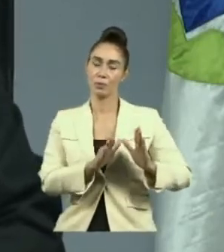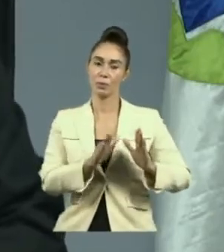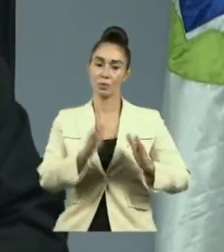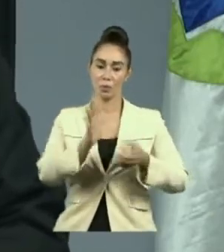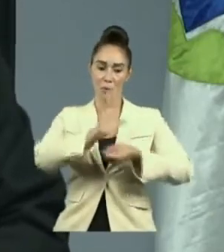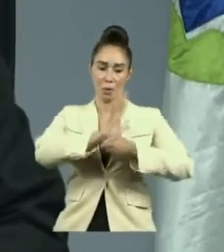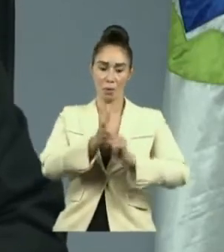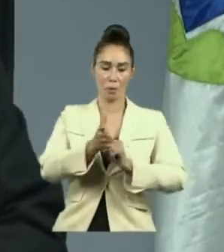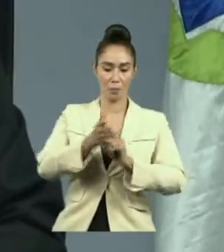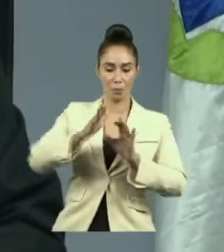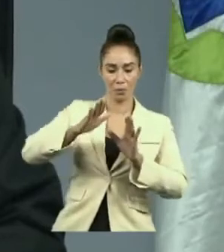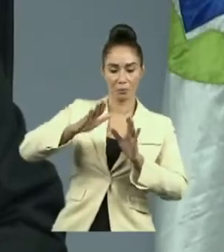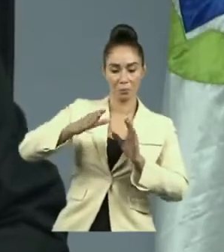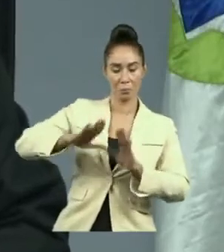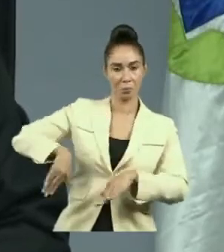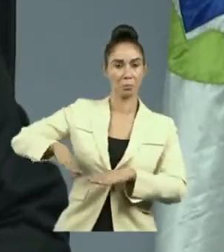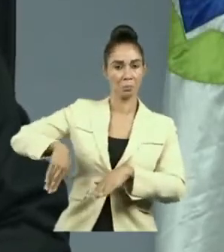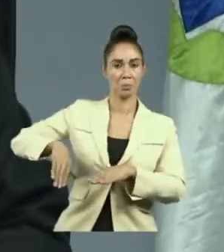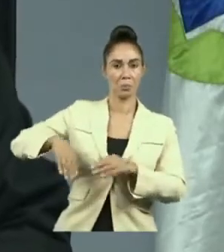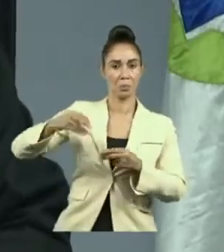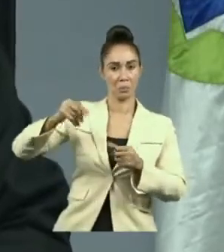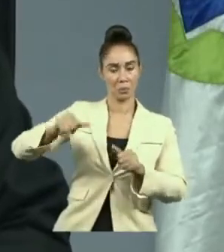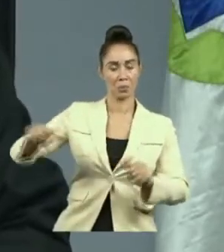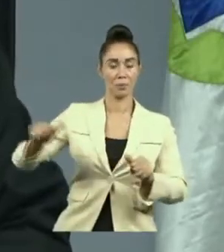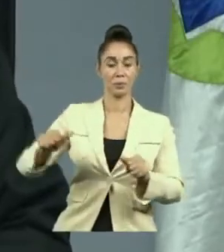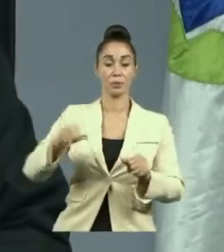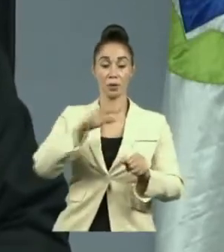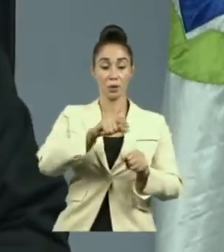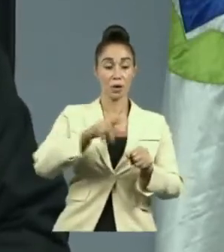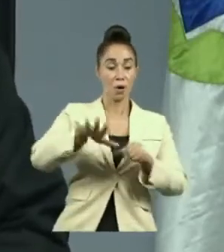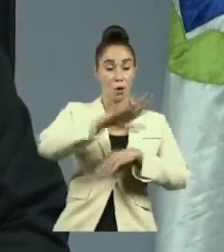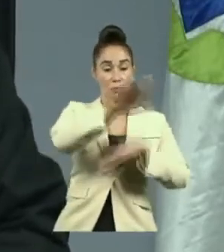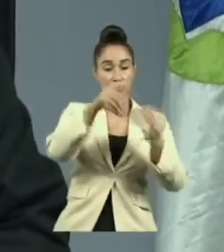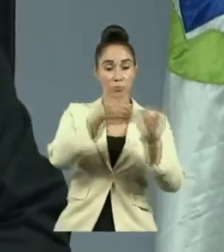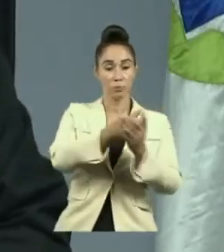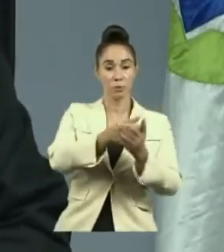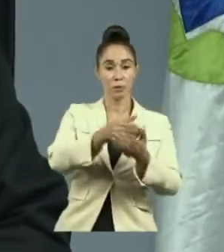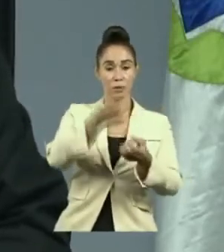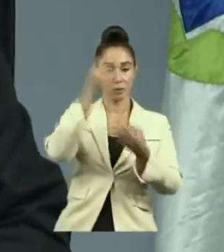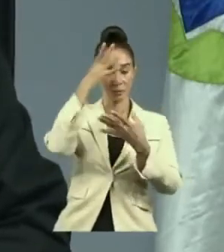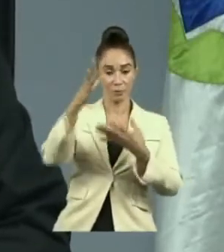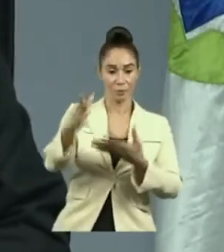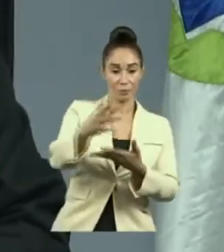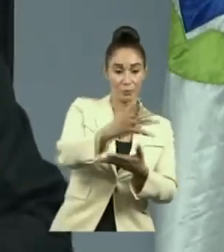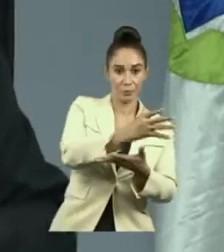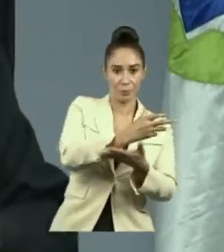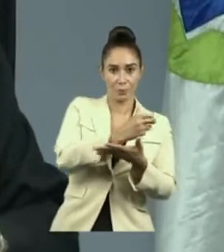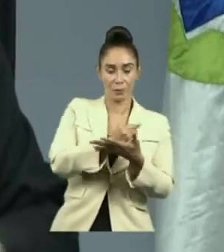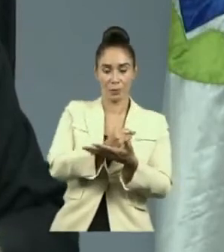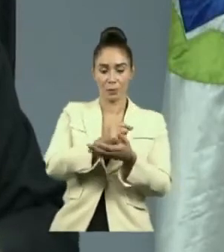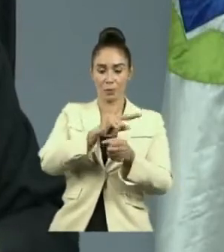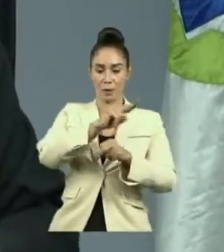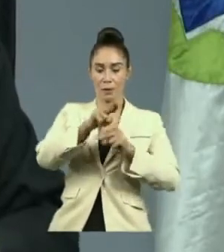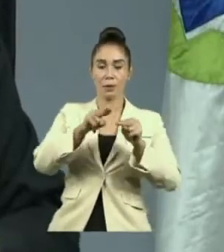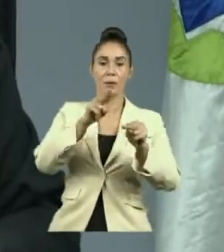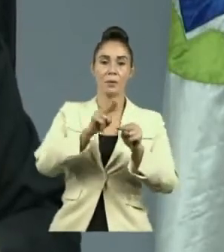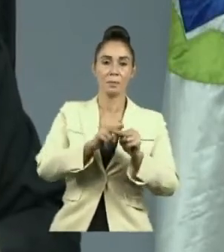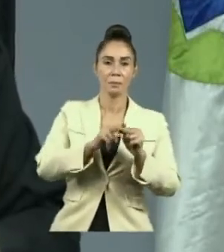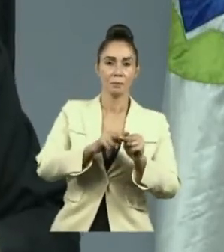con esos datos recogidos a nivel nacional vamos a tener una expresión